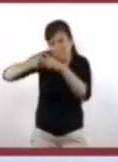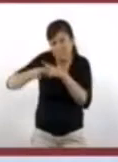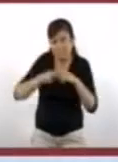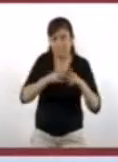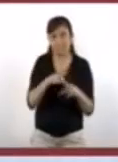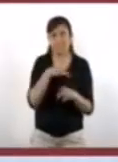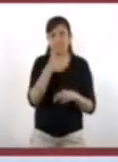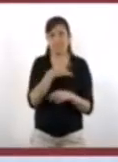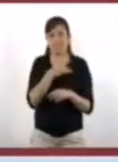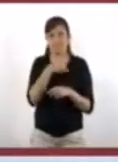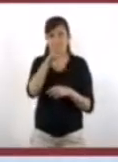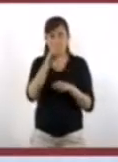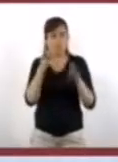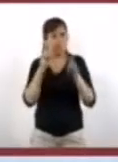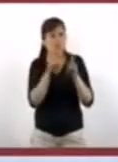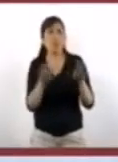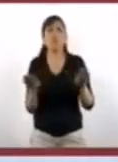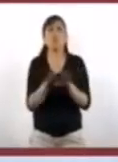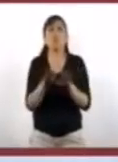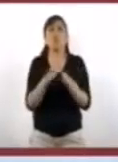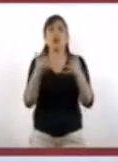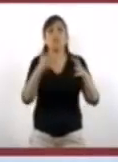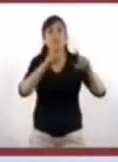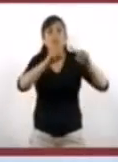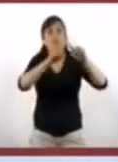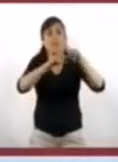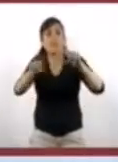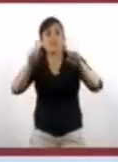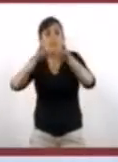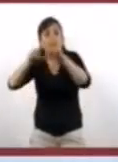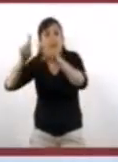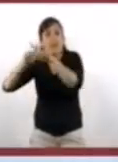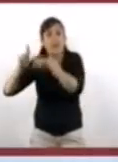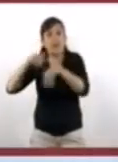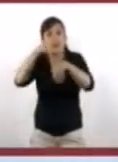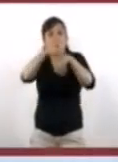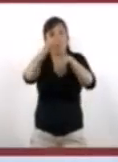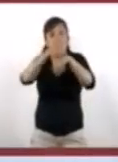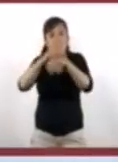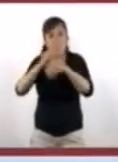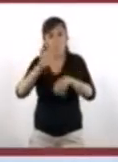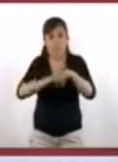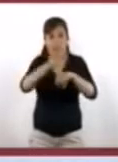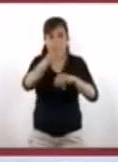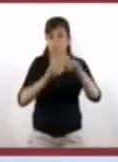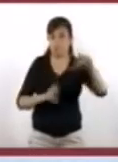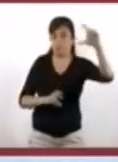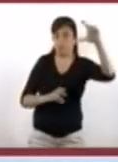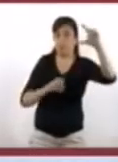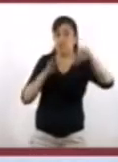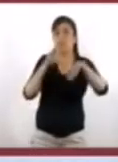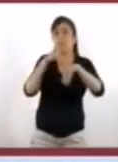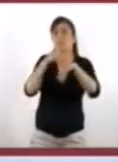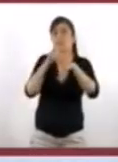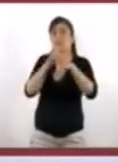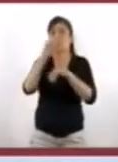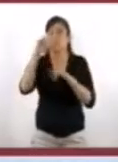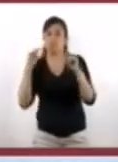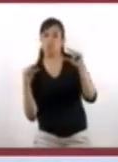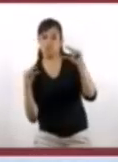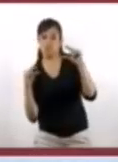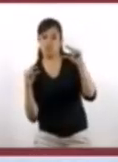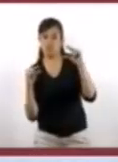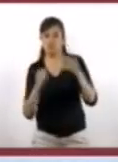estadístico. Lo obtenemos calculando la diferencia entre el dato de valor mayor y el dato de valor menor de